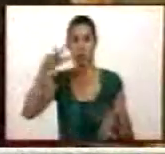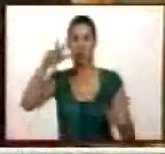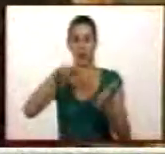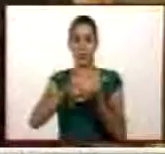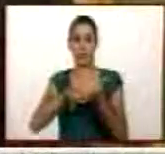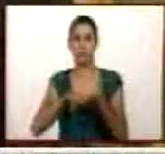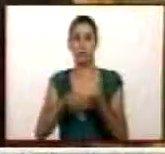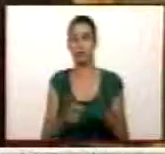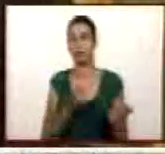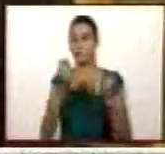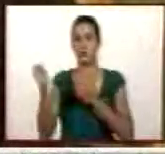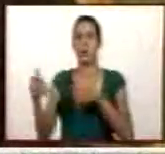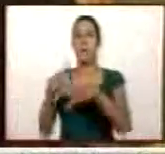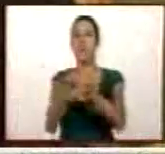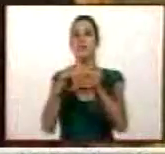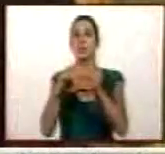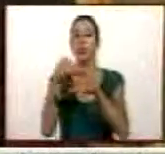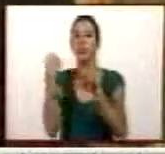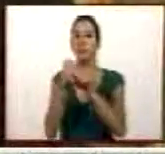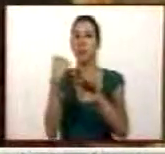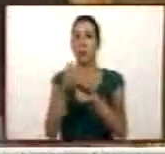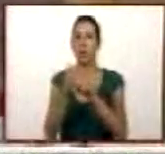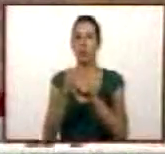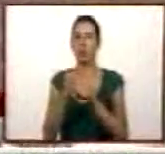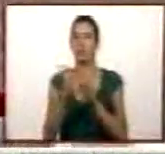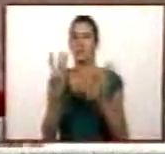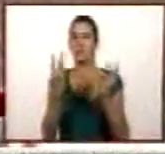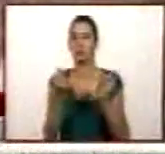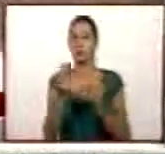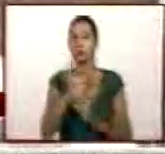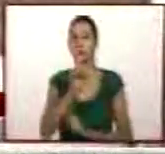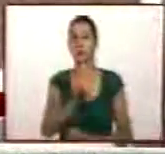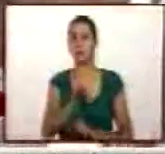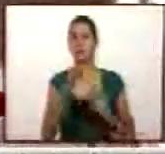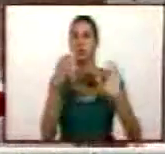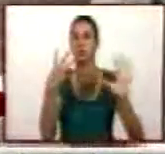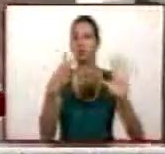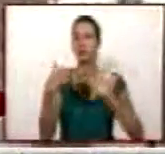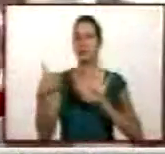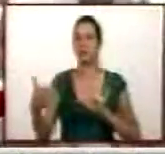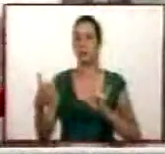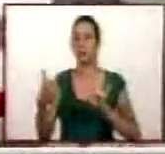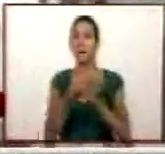para el Ministerio del Poder Popular para el Trabajo la cantidad de